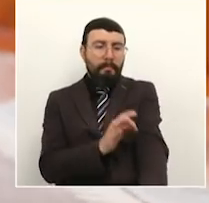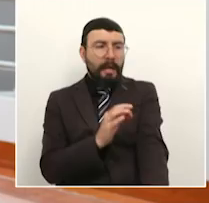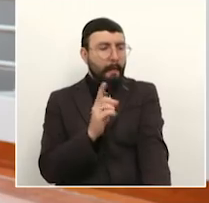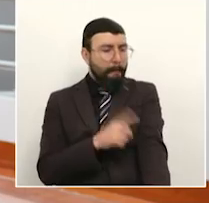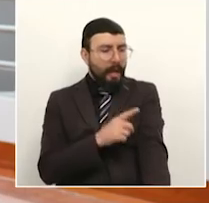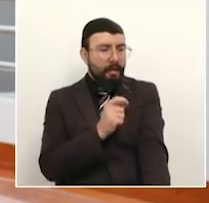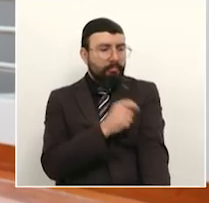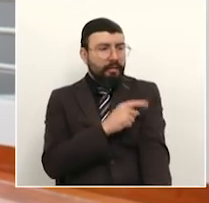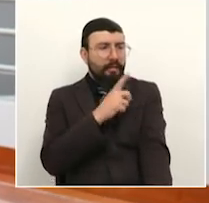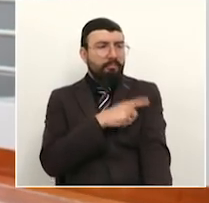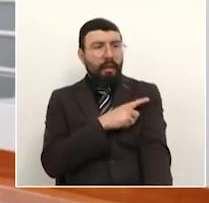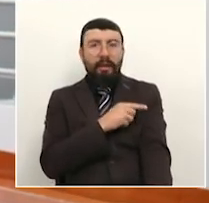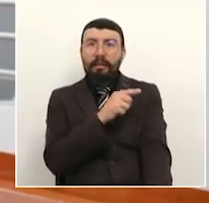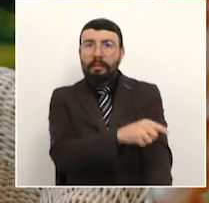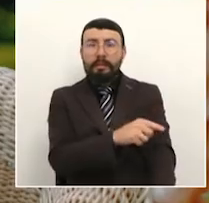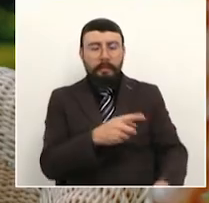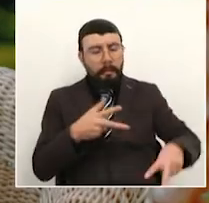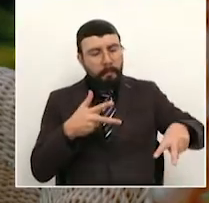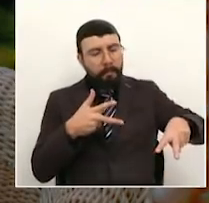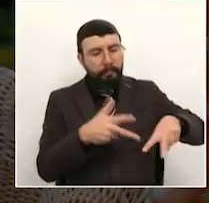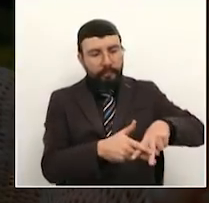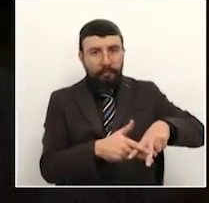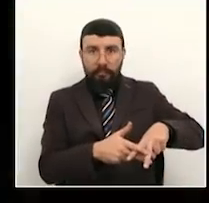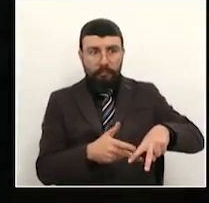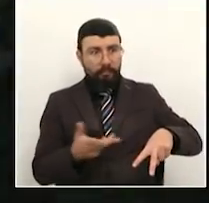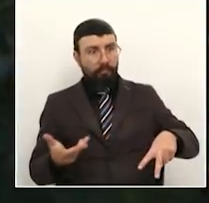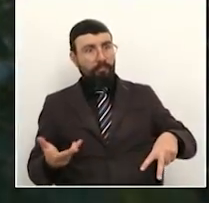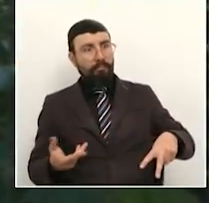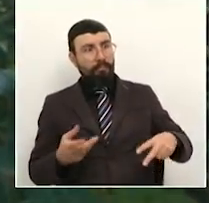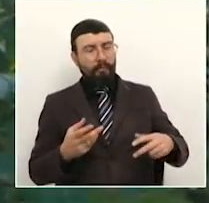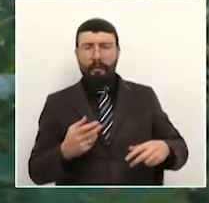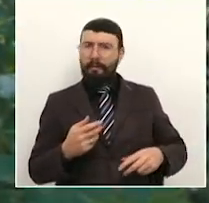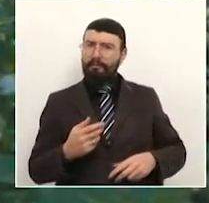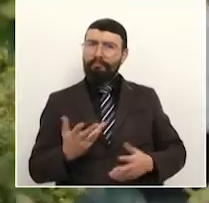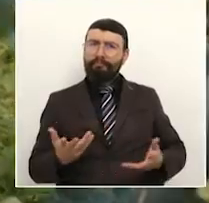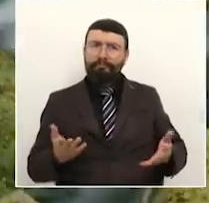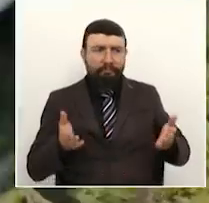y es así como empiezo a descubrir vacíos